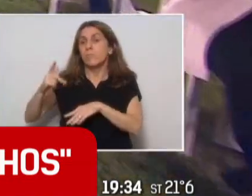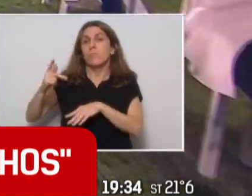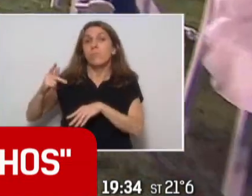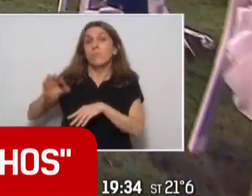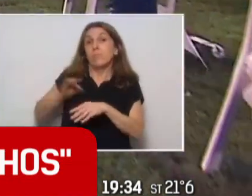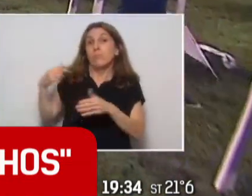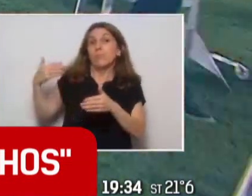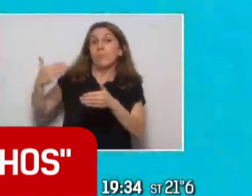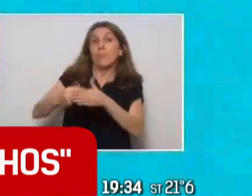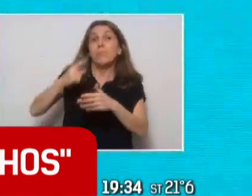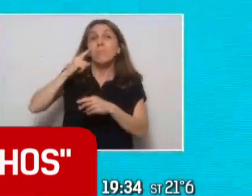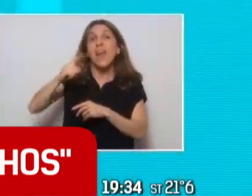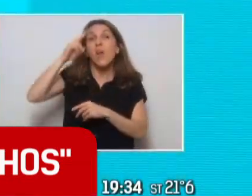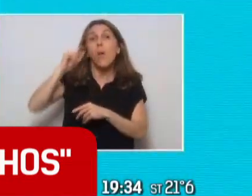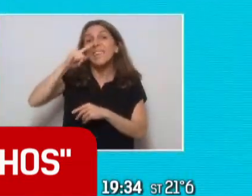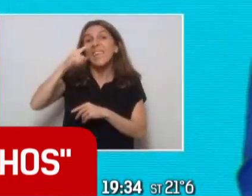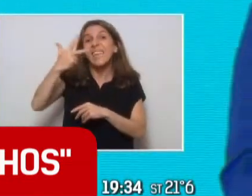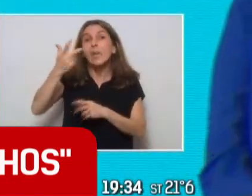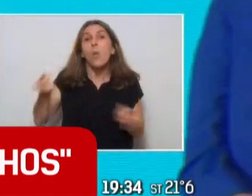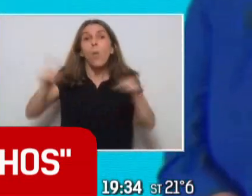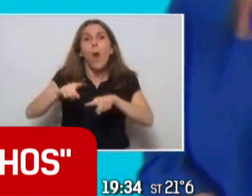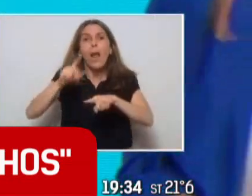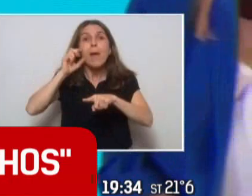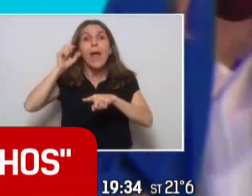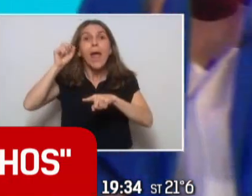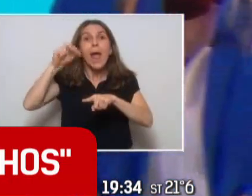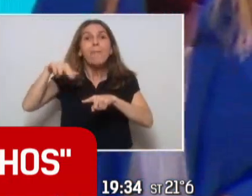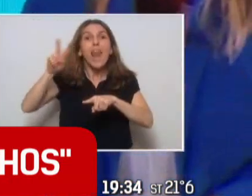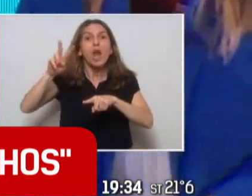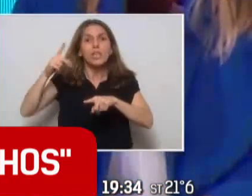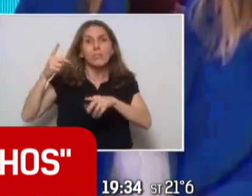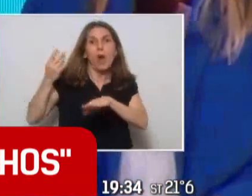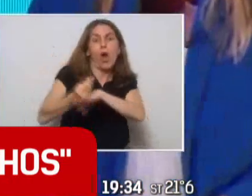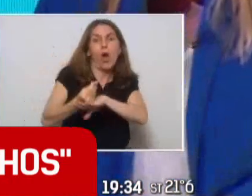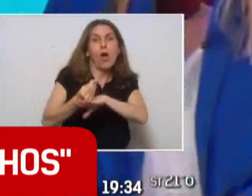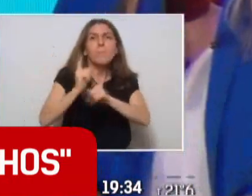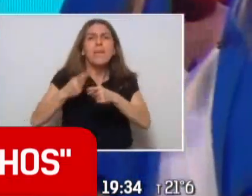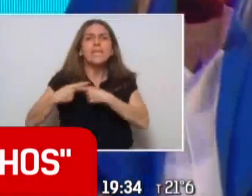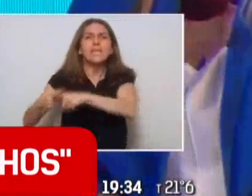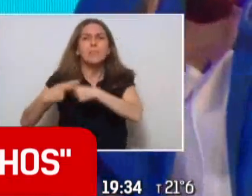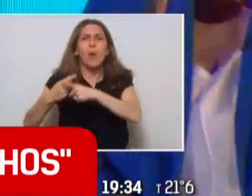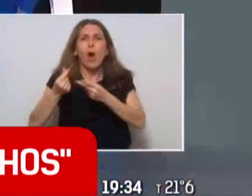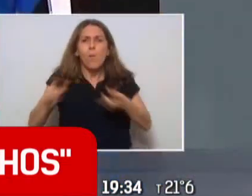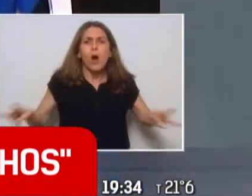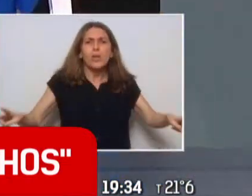en el año 73. Y en el año 73 la discusión era la misma, ¿cómo distribuimos el